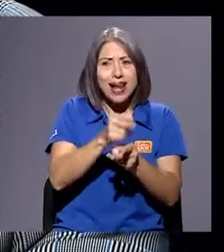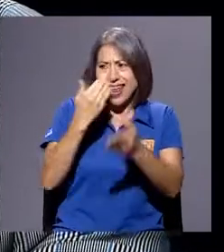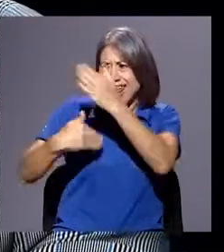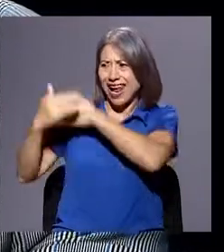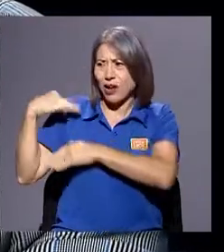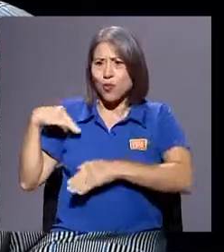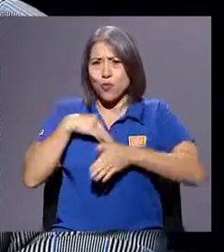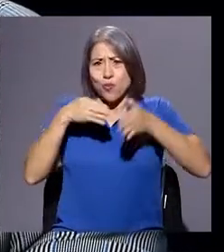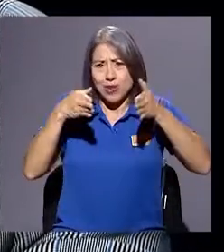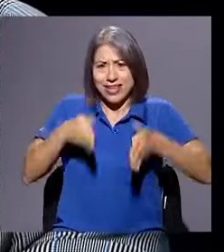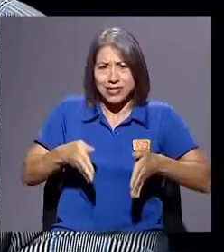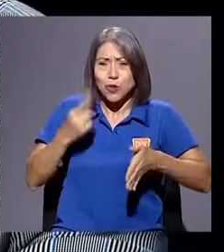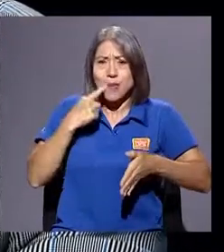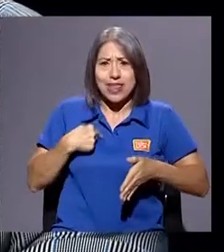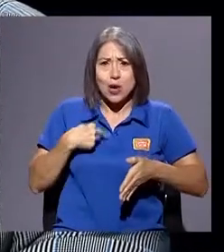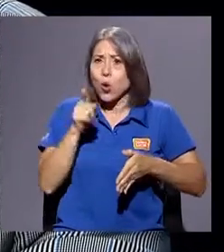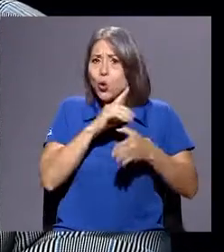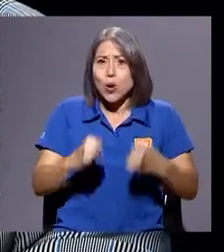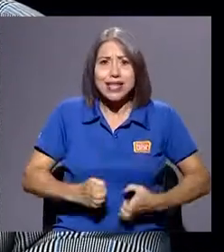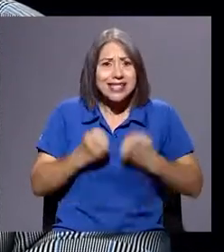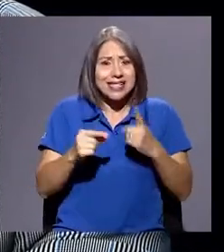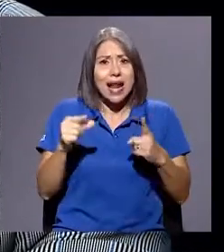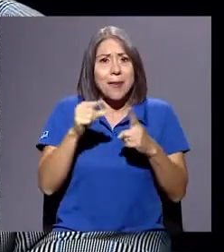palabra turismo sexual, pero sí, claro que existe.